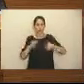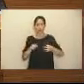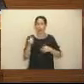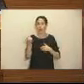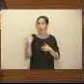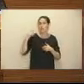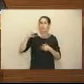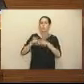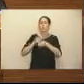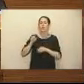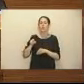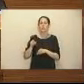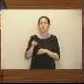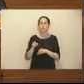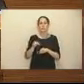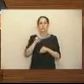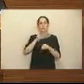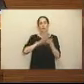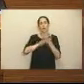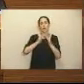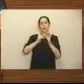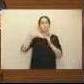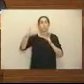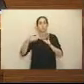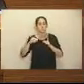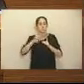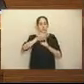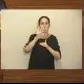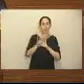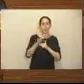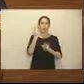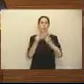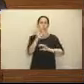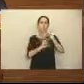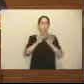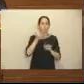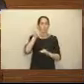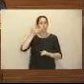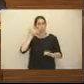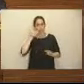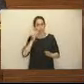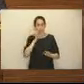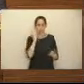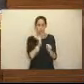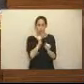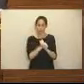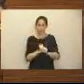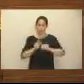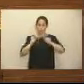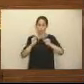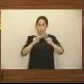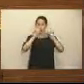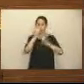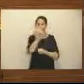ayer, remitiéndose a predicciones futuras de organismos más o menos prestigiosos, ya que la labor de predictor